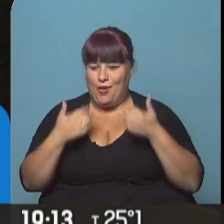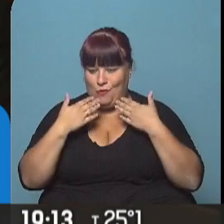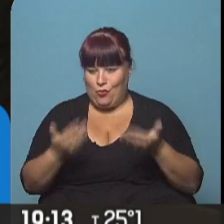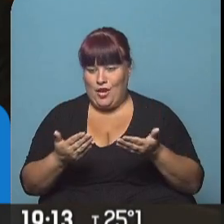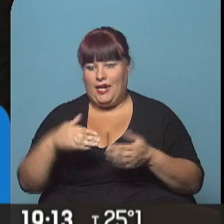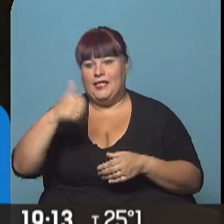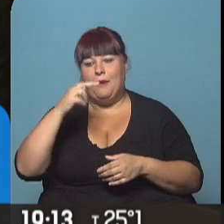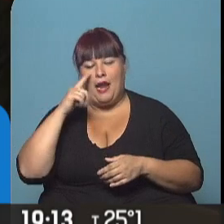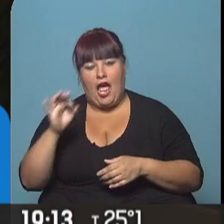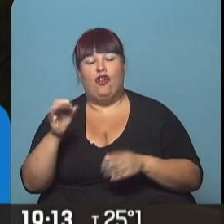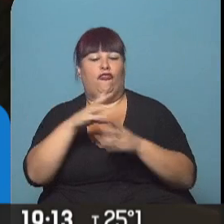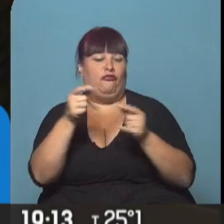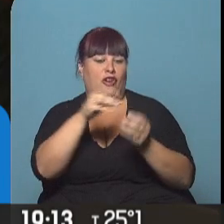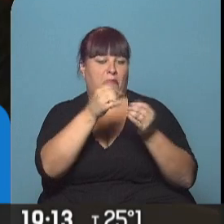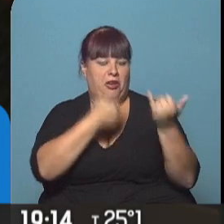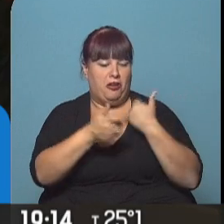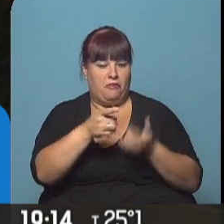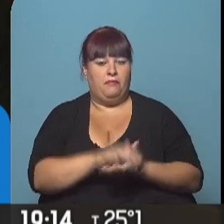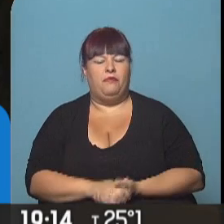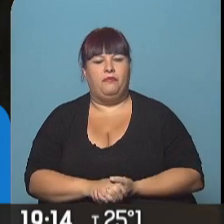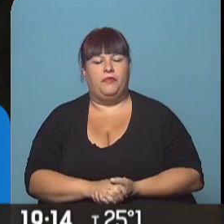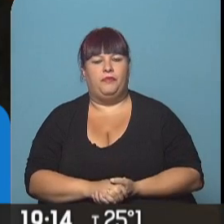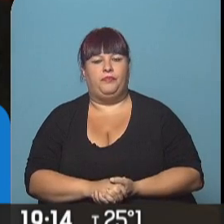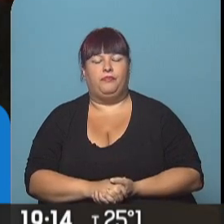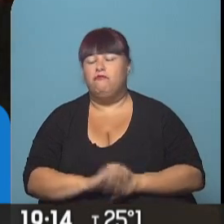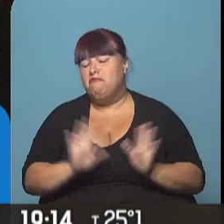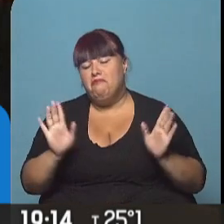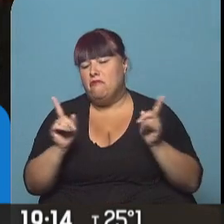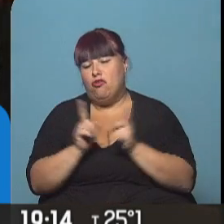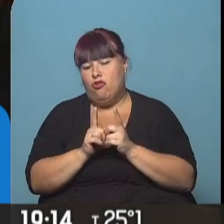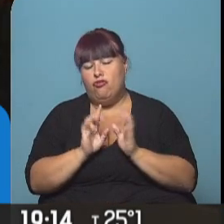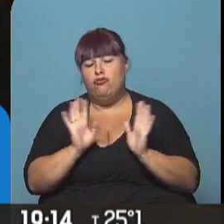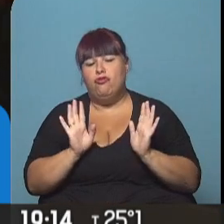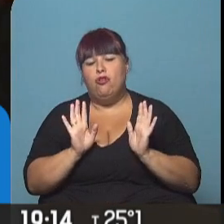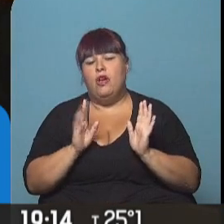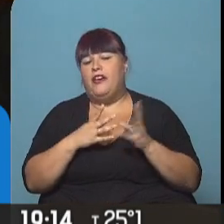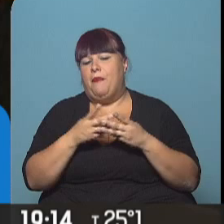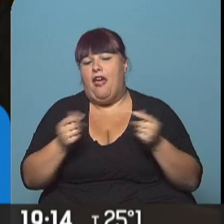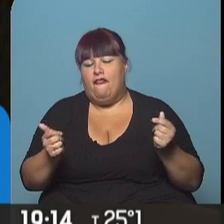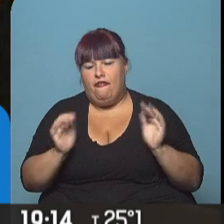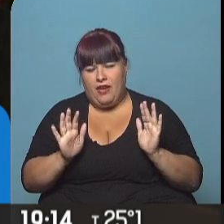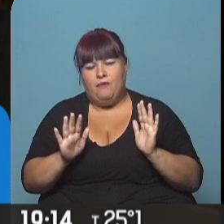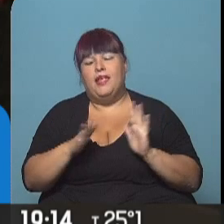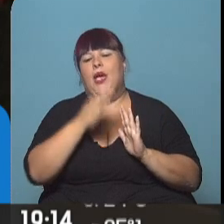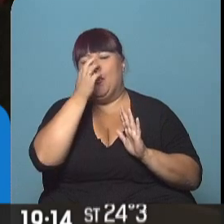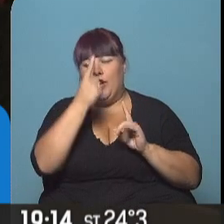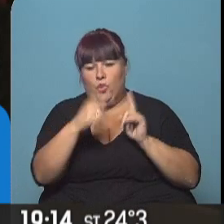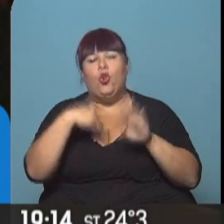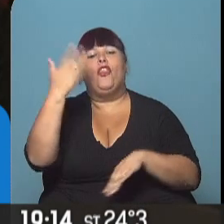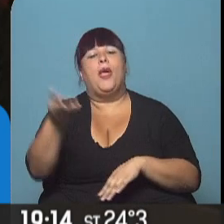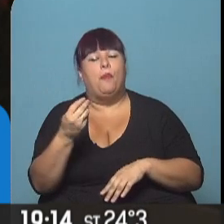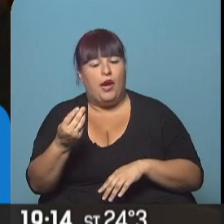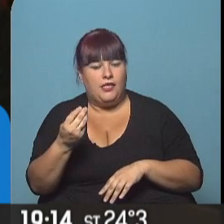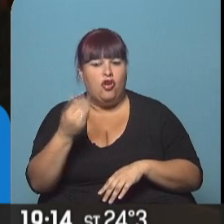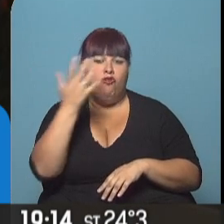gracias, Mariano. Y Fernando, cerrás vos desde allí. No, simplemente para cerrar, después del 21,